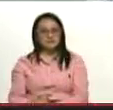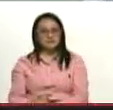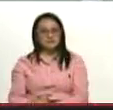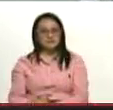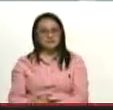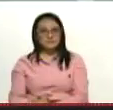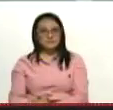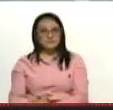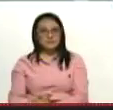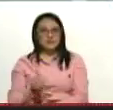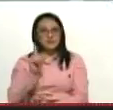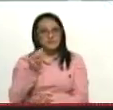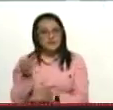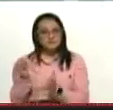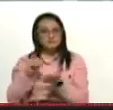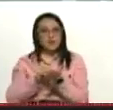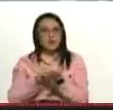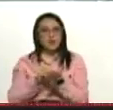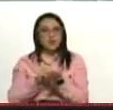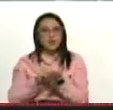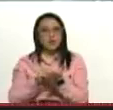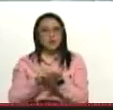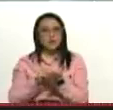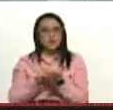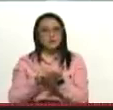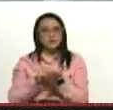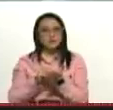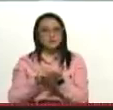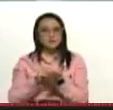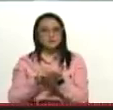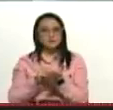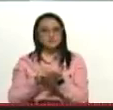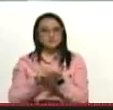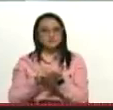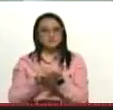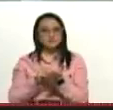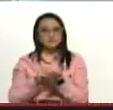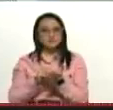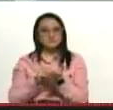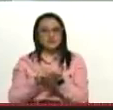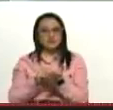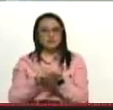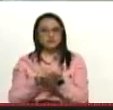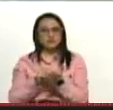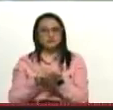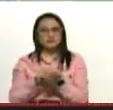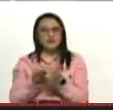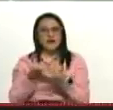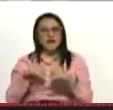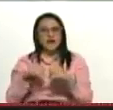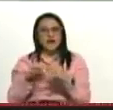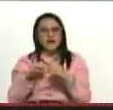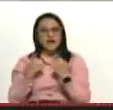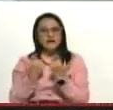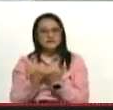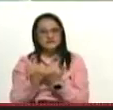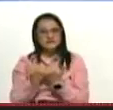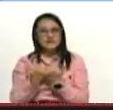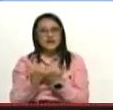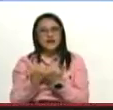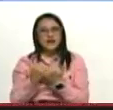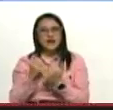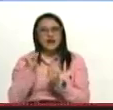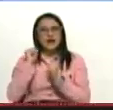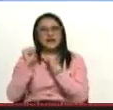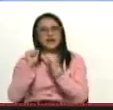de la implementación o instrumentación de la agencia para Crimen y seguridad